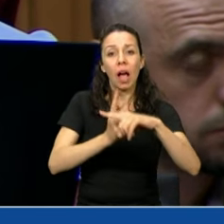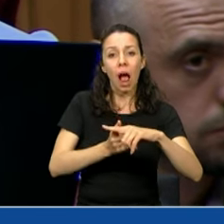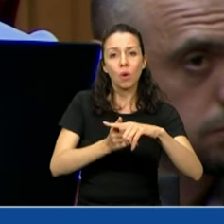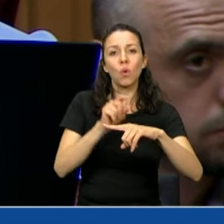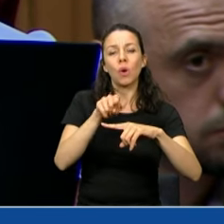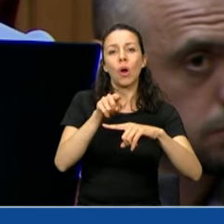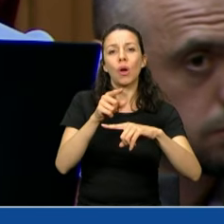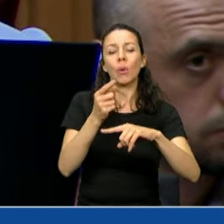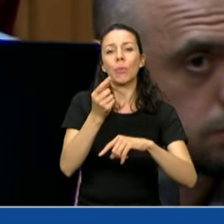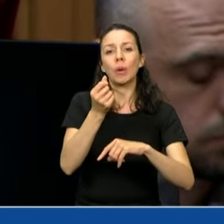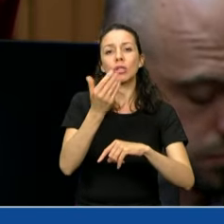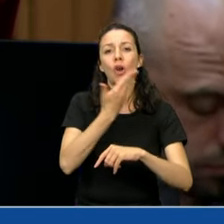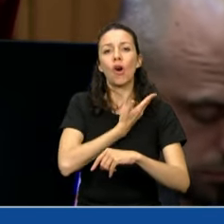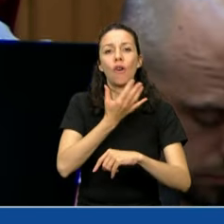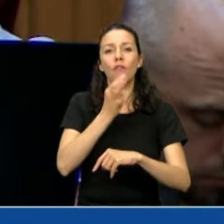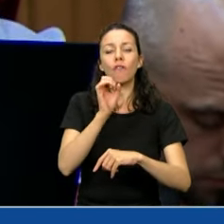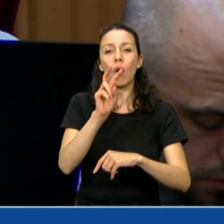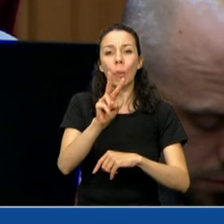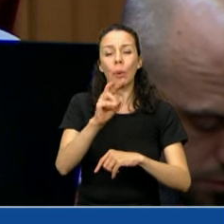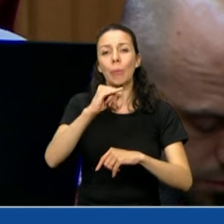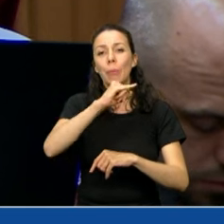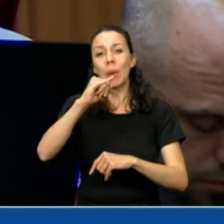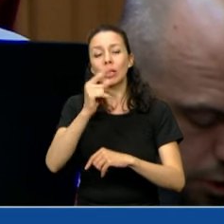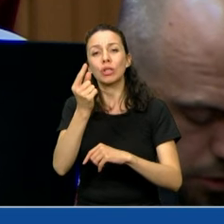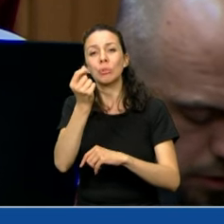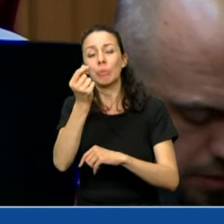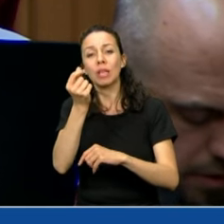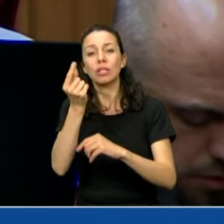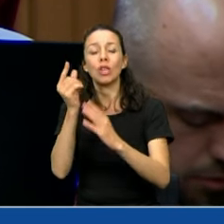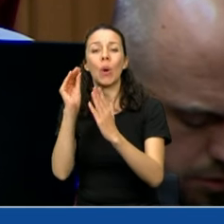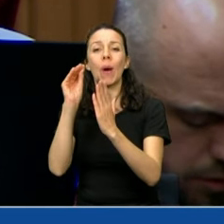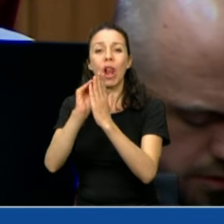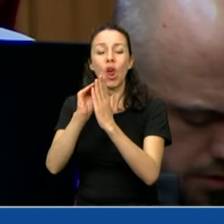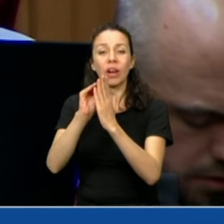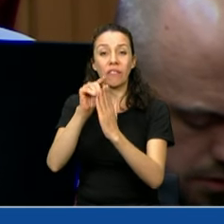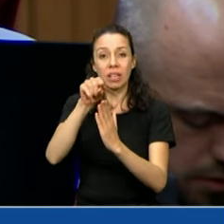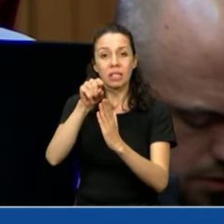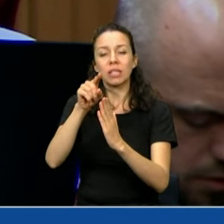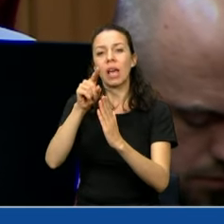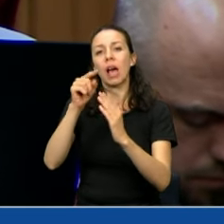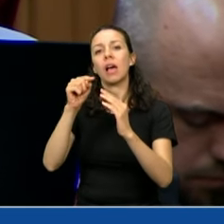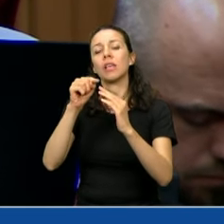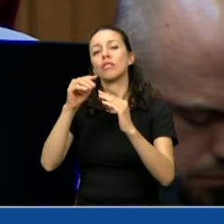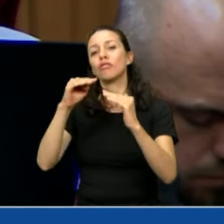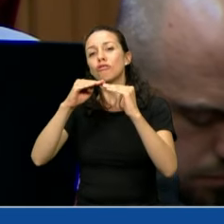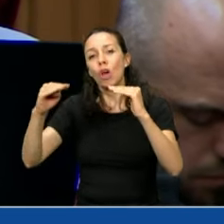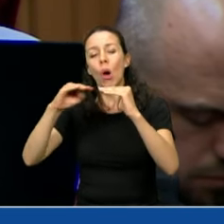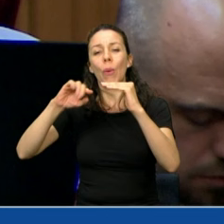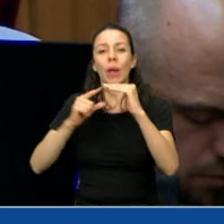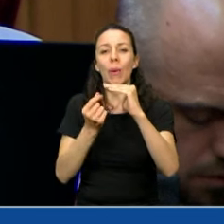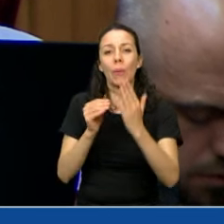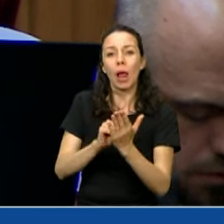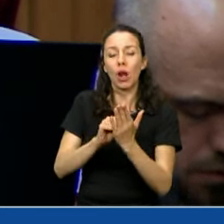es precio F menos precio valor de referencia un sobre Val referencia 2 menos valor de